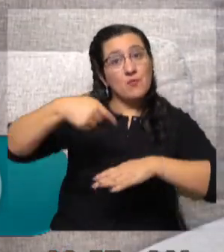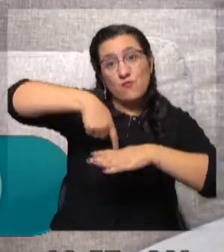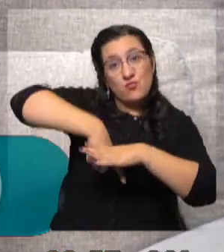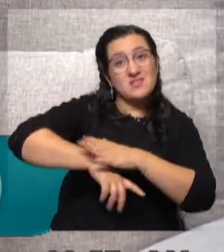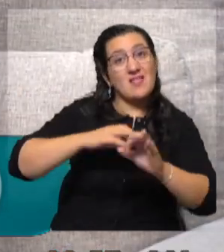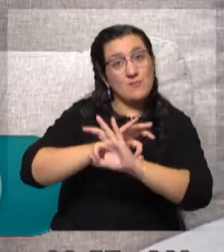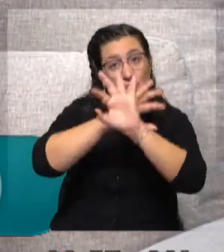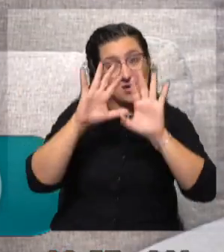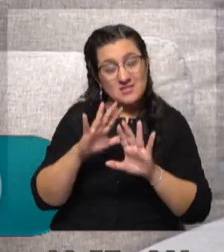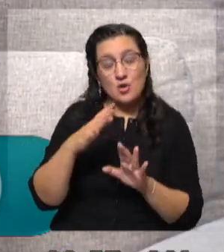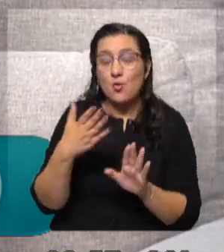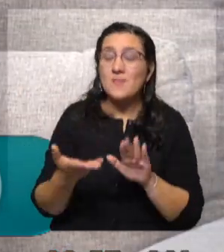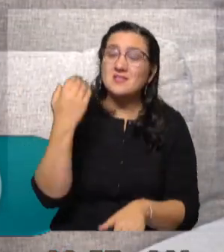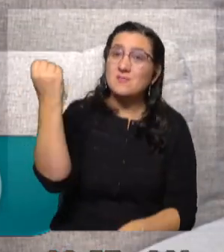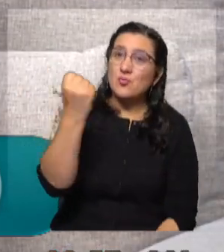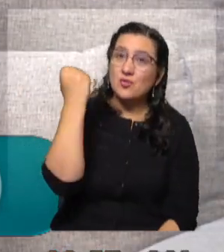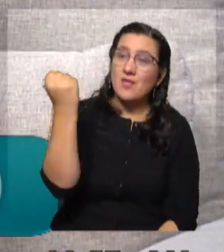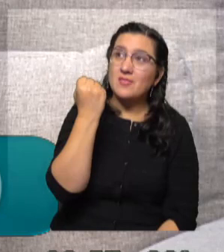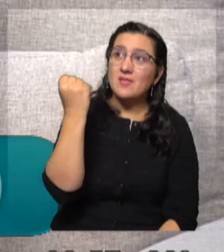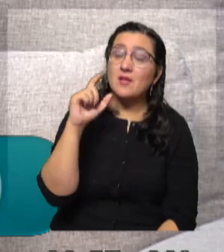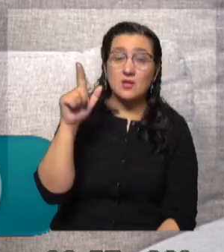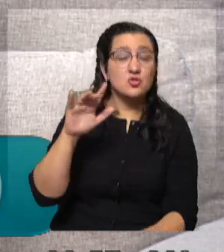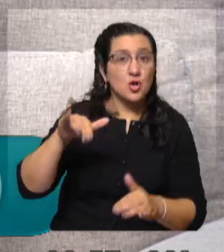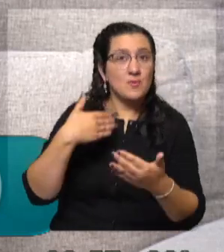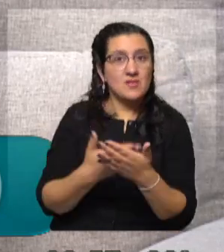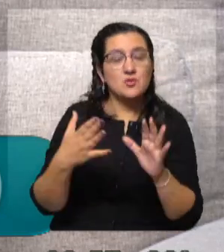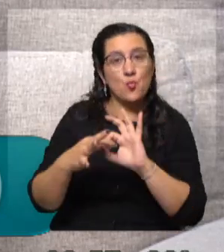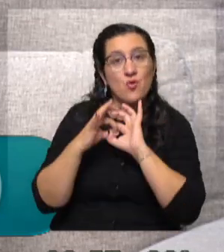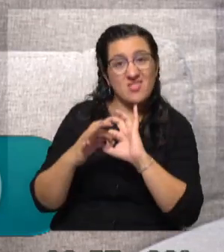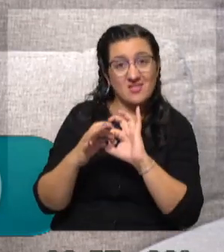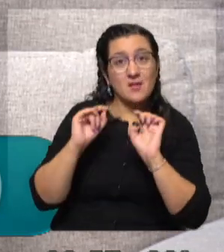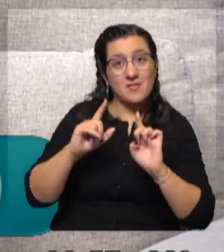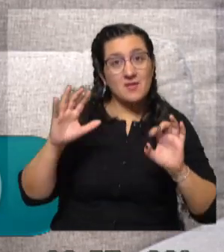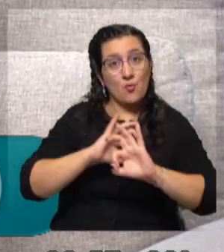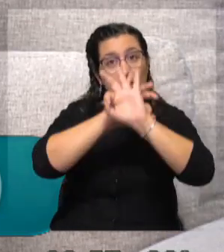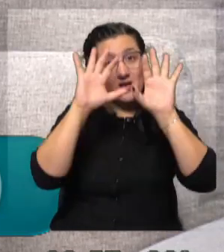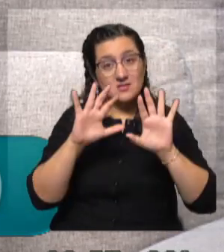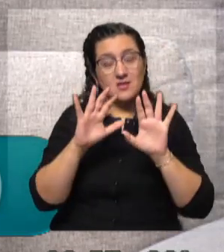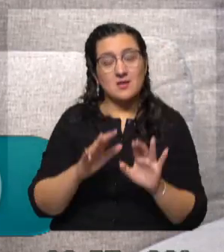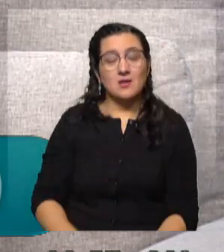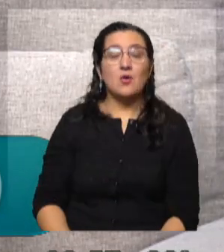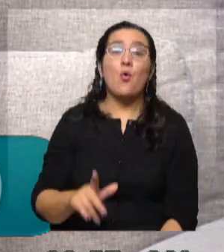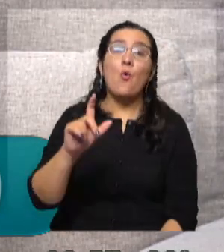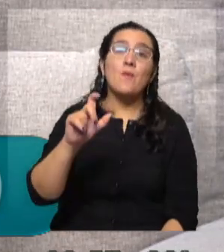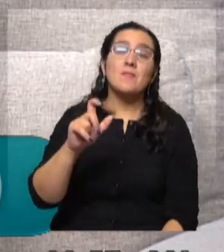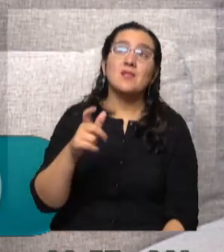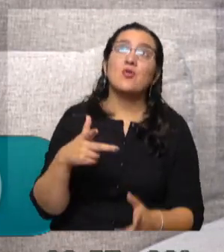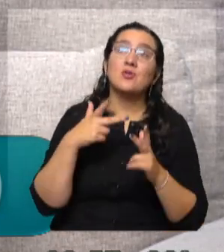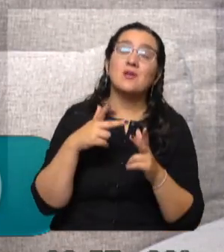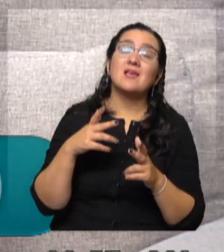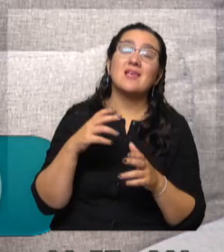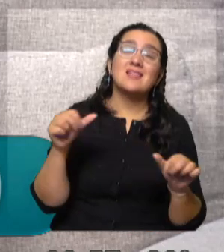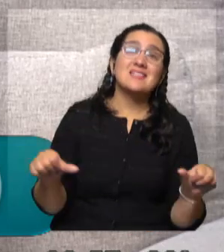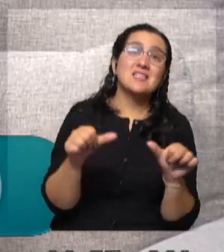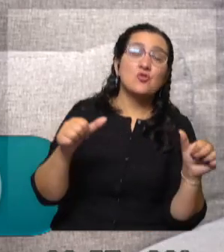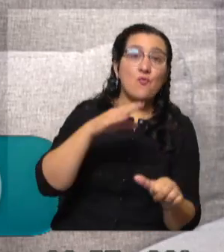es decir la la clave es el él lo plantea no unidad y democracia eh claramente lo que está haciendo bolsonaro